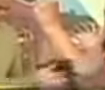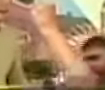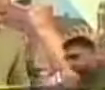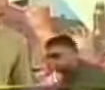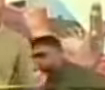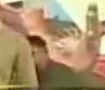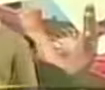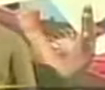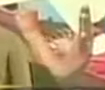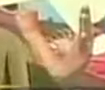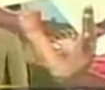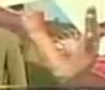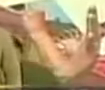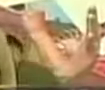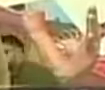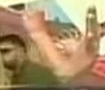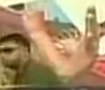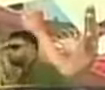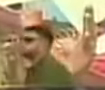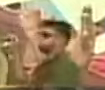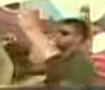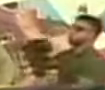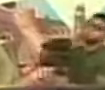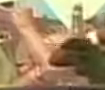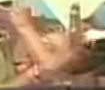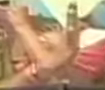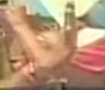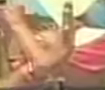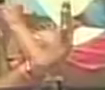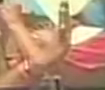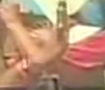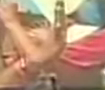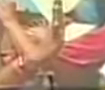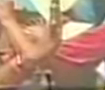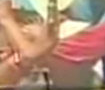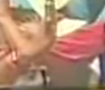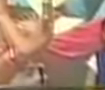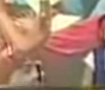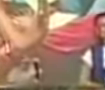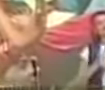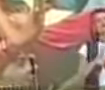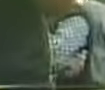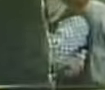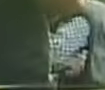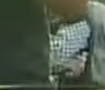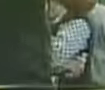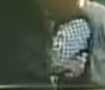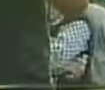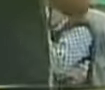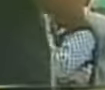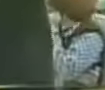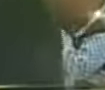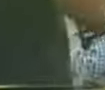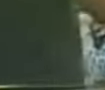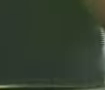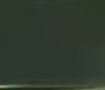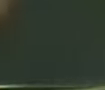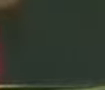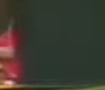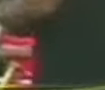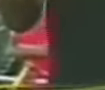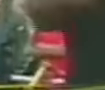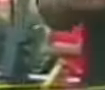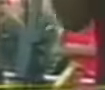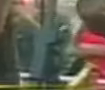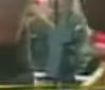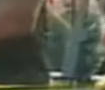del Estado Miranda, Héctor Rodríguez, el primer vicepresidente del Partido Socialista Unido de Venezuela, Diosdado